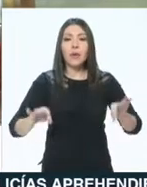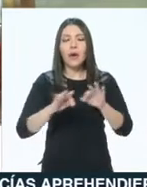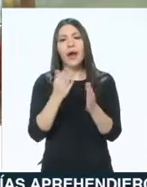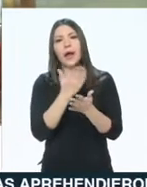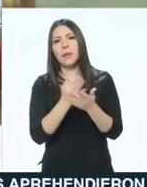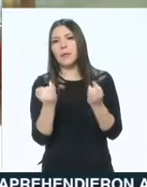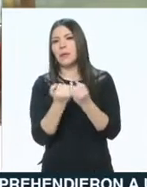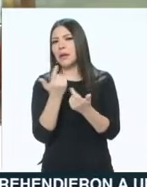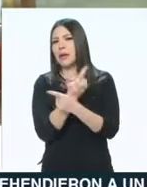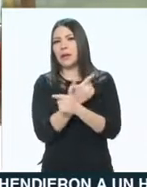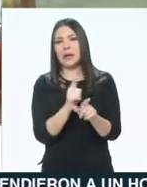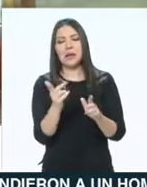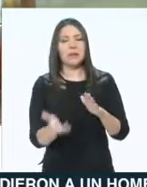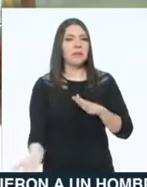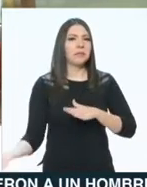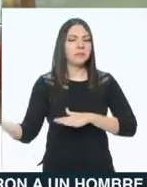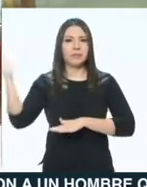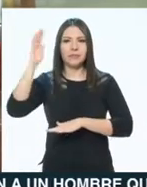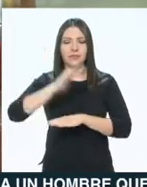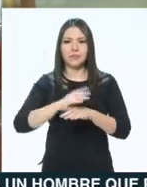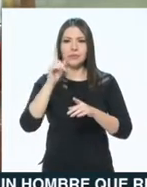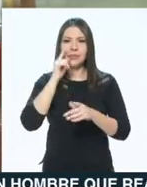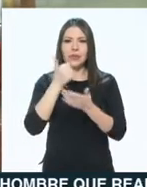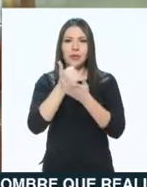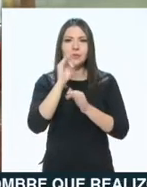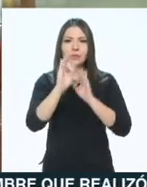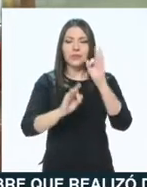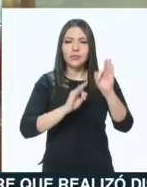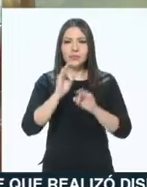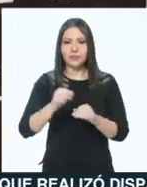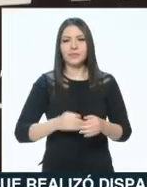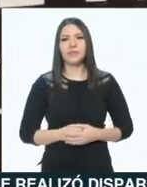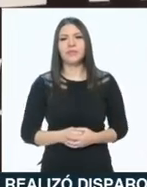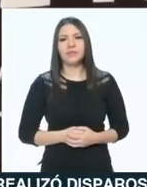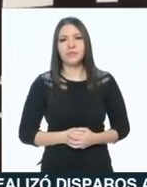para cualquier momento del día. Y hoy vamos a conocer su historia. Acompáñanos.